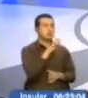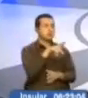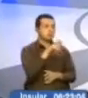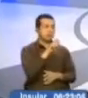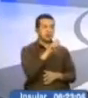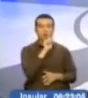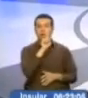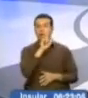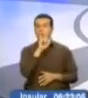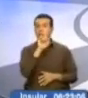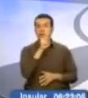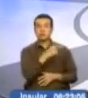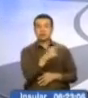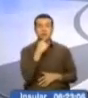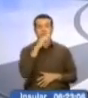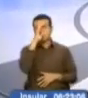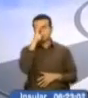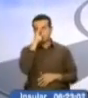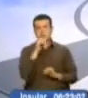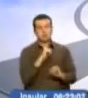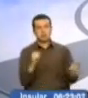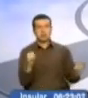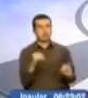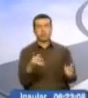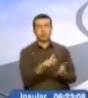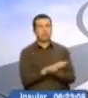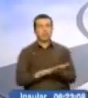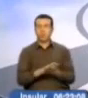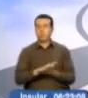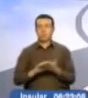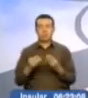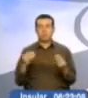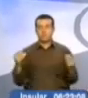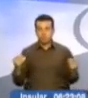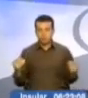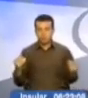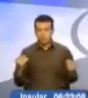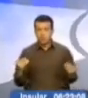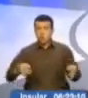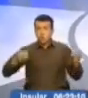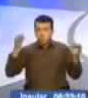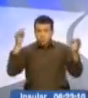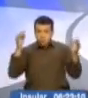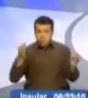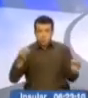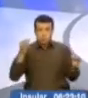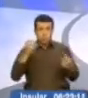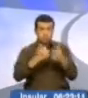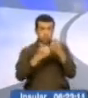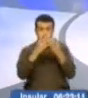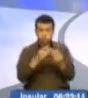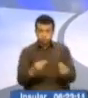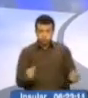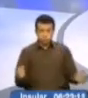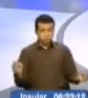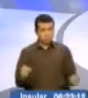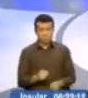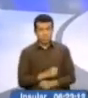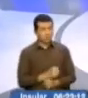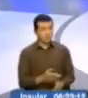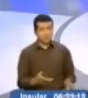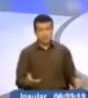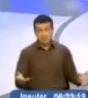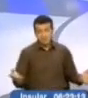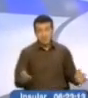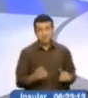Alicia Bárcena es de izquierda. Entonces, nunca vamos a encontrar una solución a este tema.